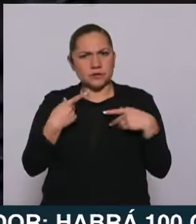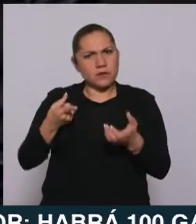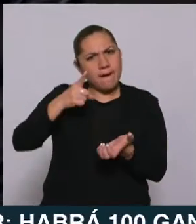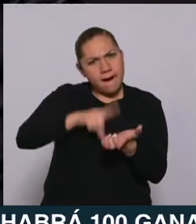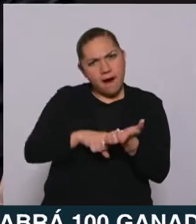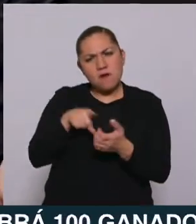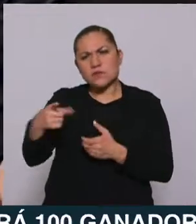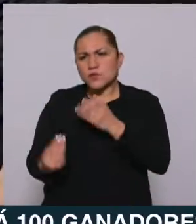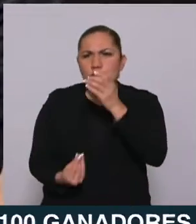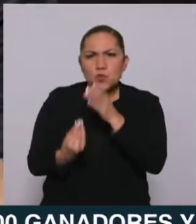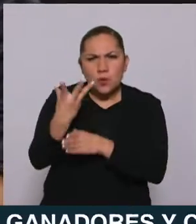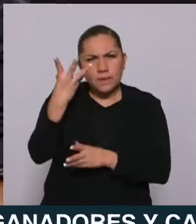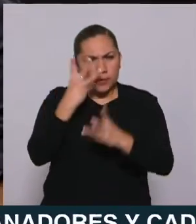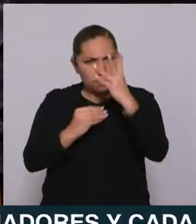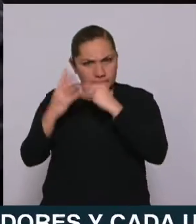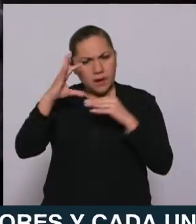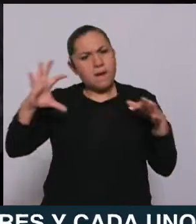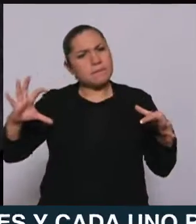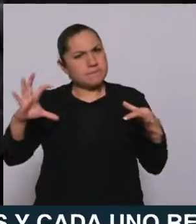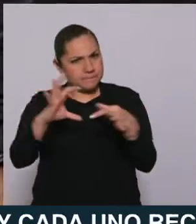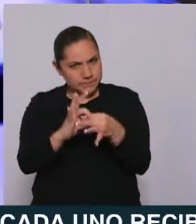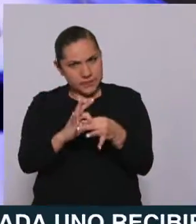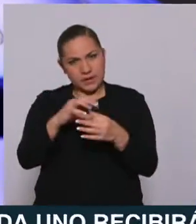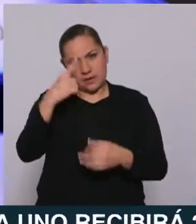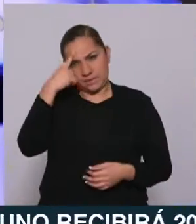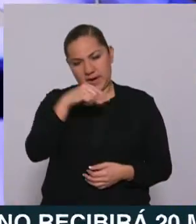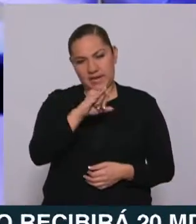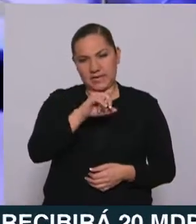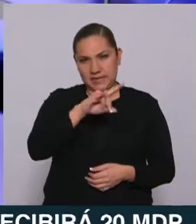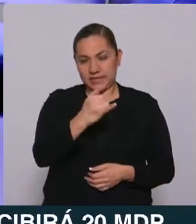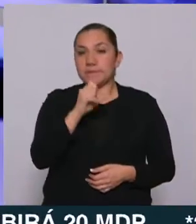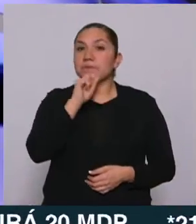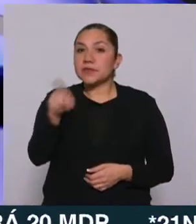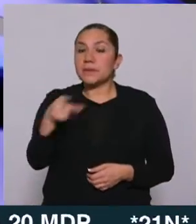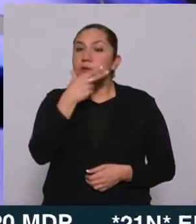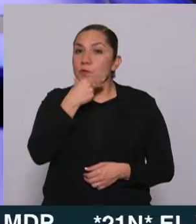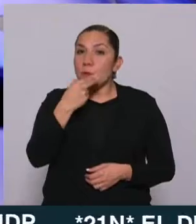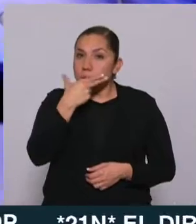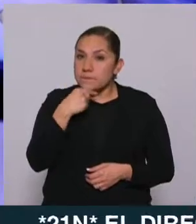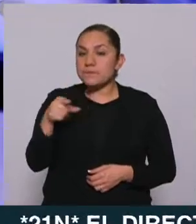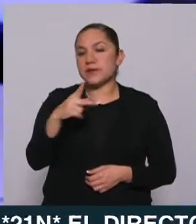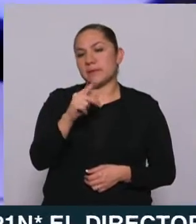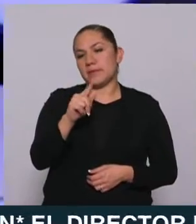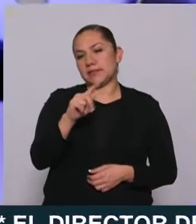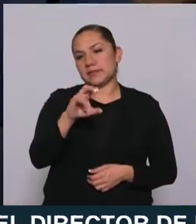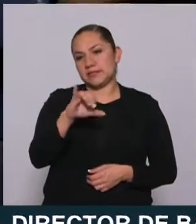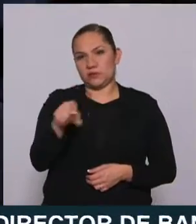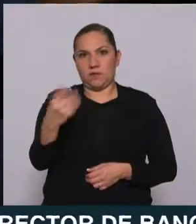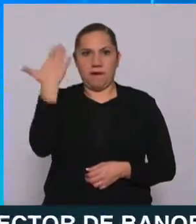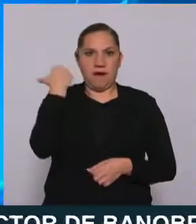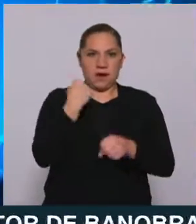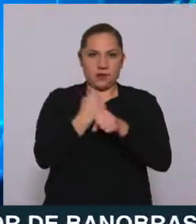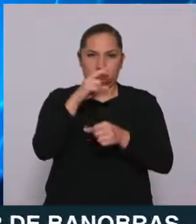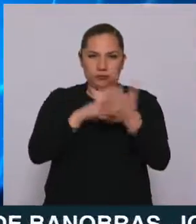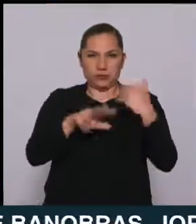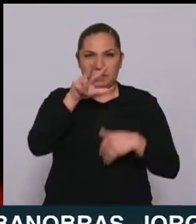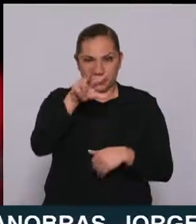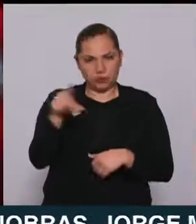Oliver Askew, vigente campeón de la Indy Lights, y el mexicano Patricio O'Ward, quien se coronó en 2018.